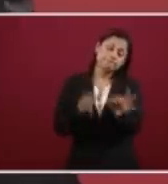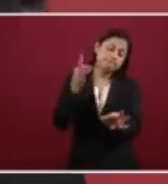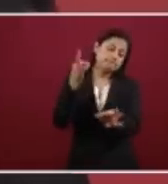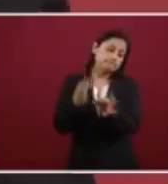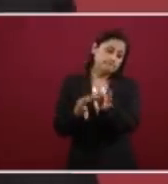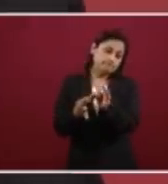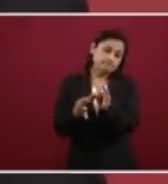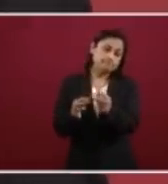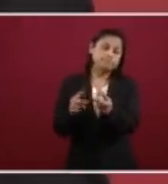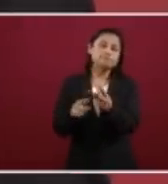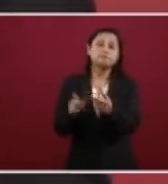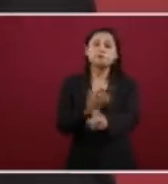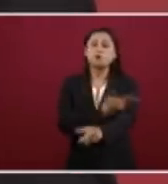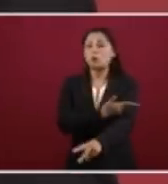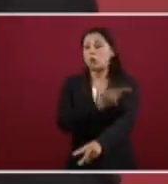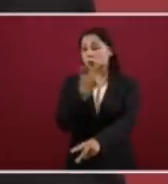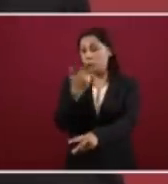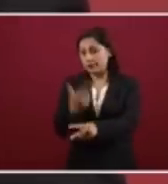honesta,